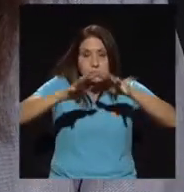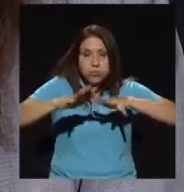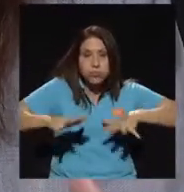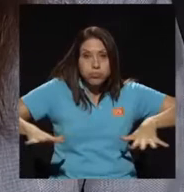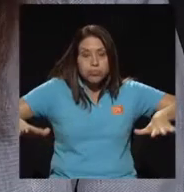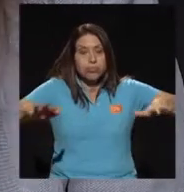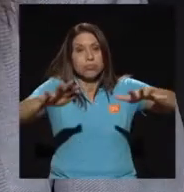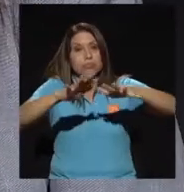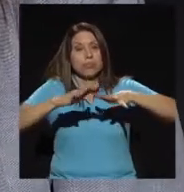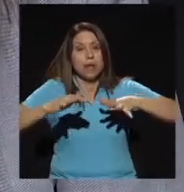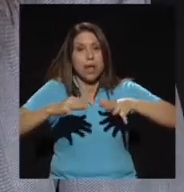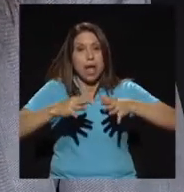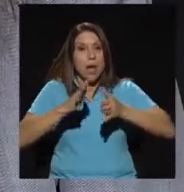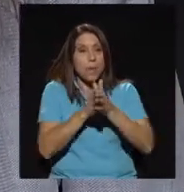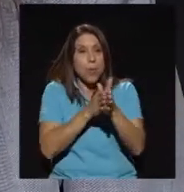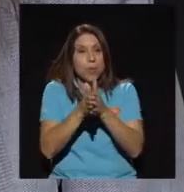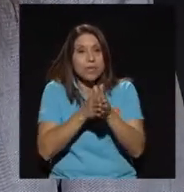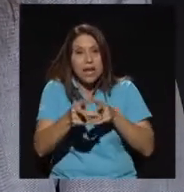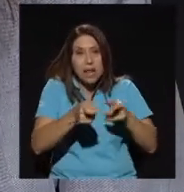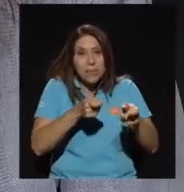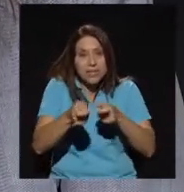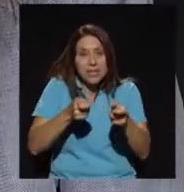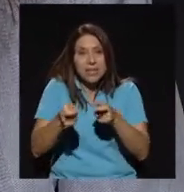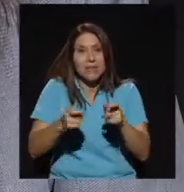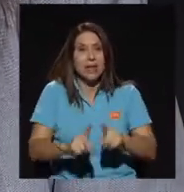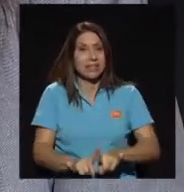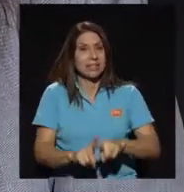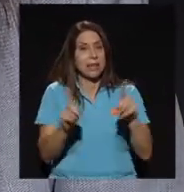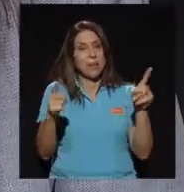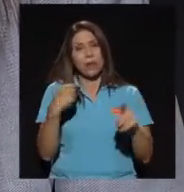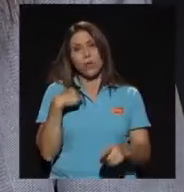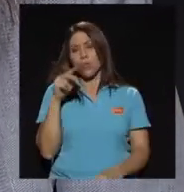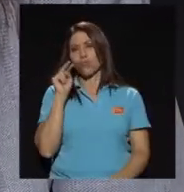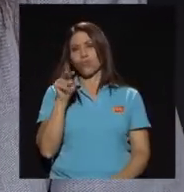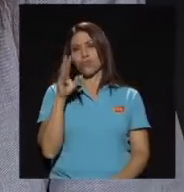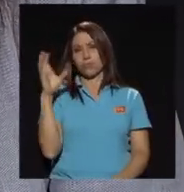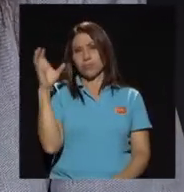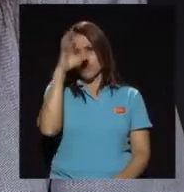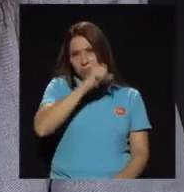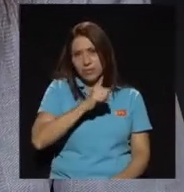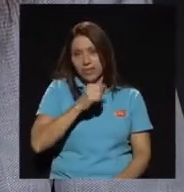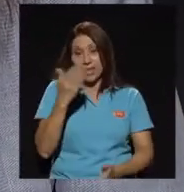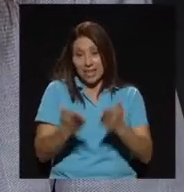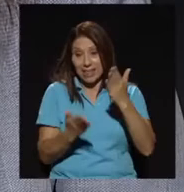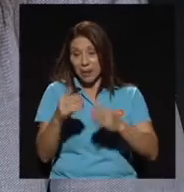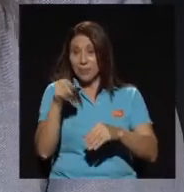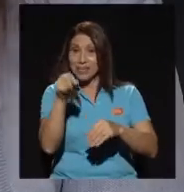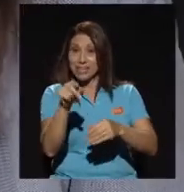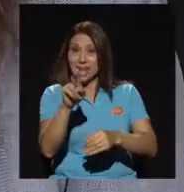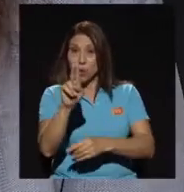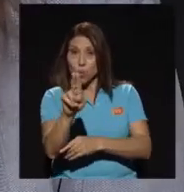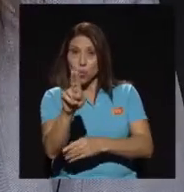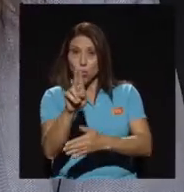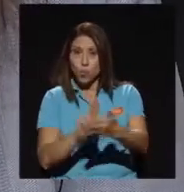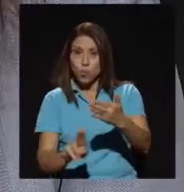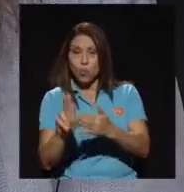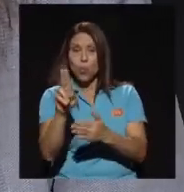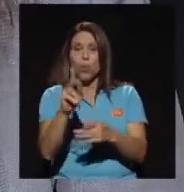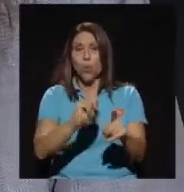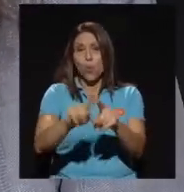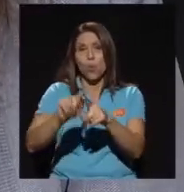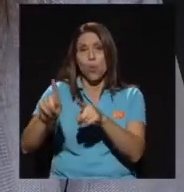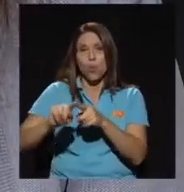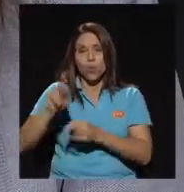administrativa de la sede y tal. Sin embargo, lo que uno encuentra es que tal vez la sede interuniversitaria sufrió de los